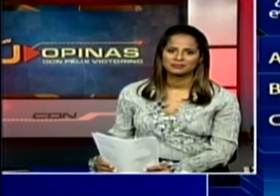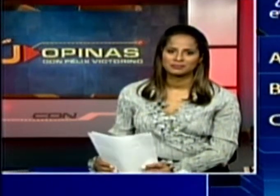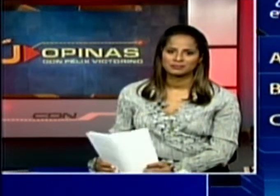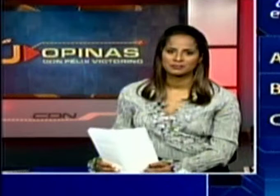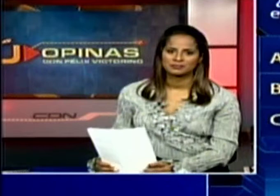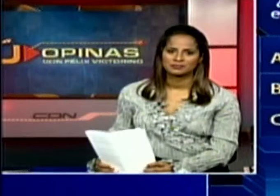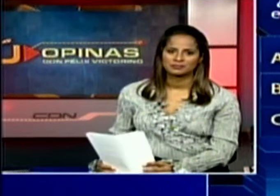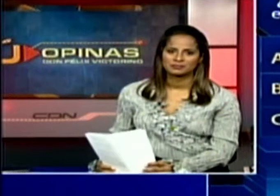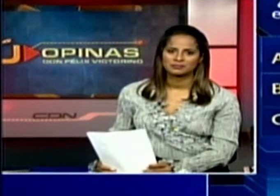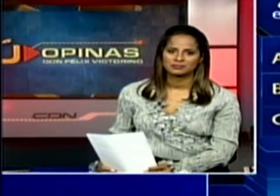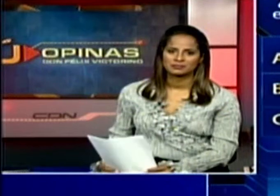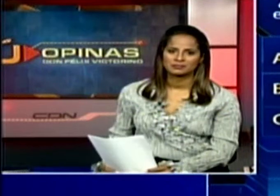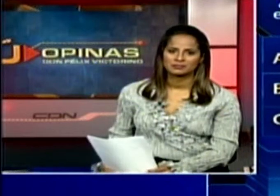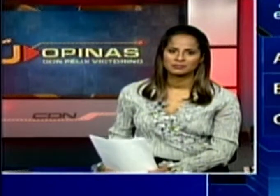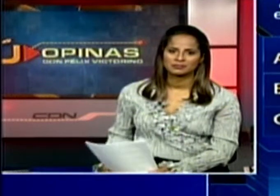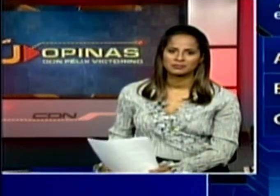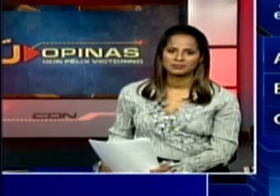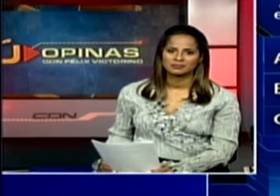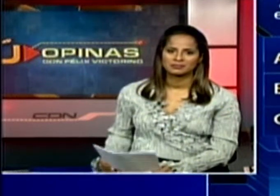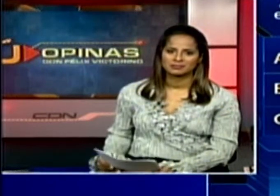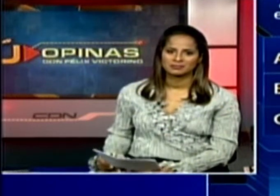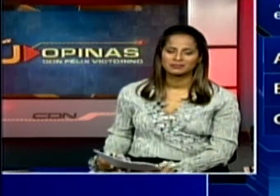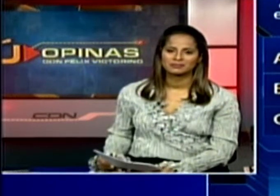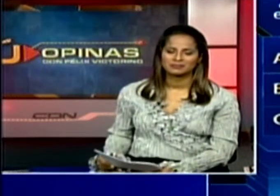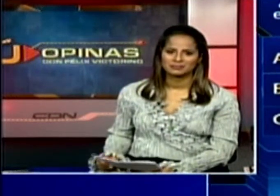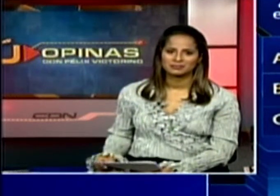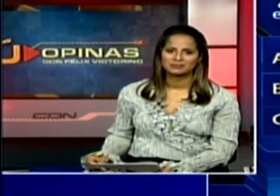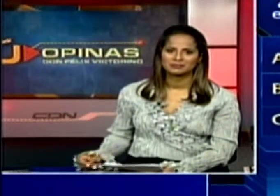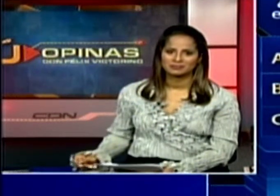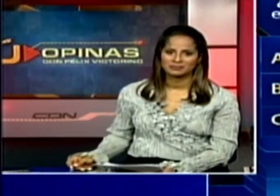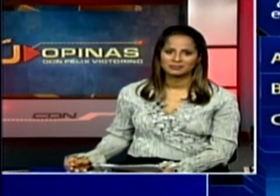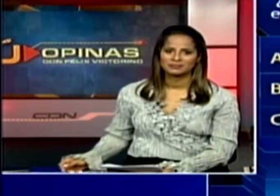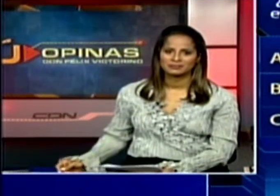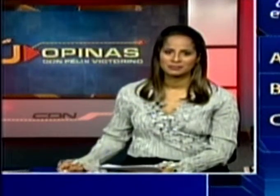pesar de que no simpatizo por él, pero ha hecho un buen trabajo.